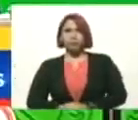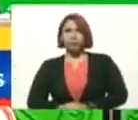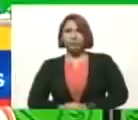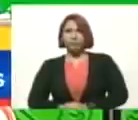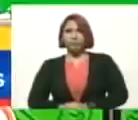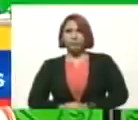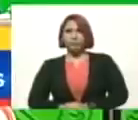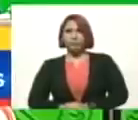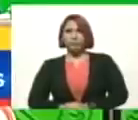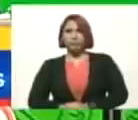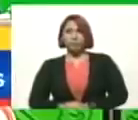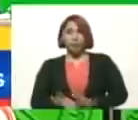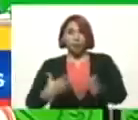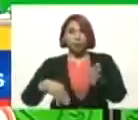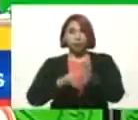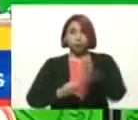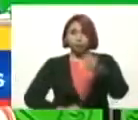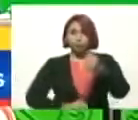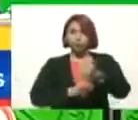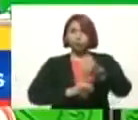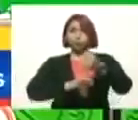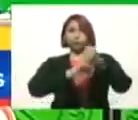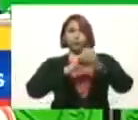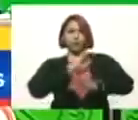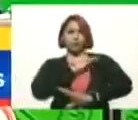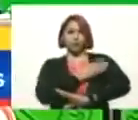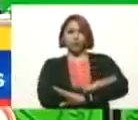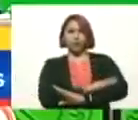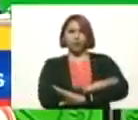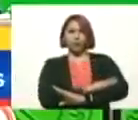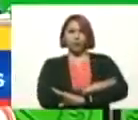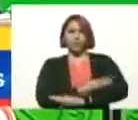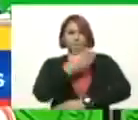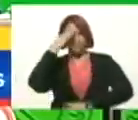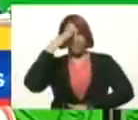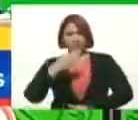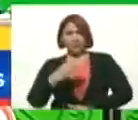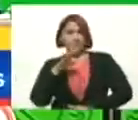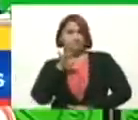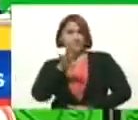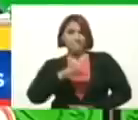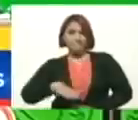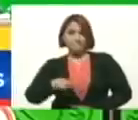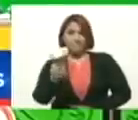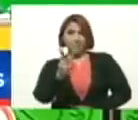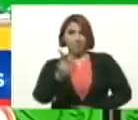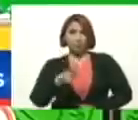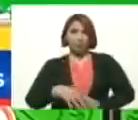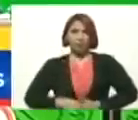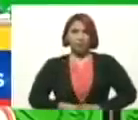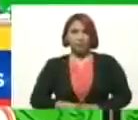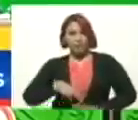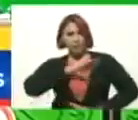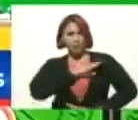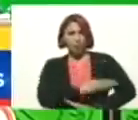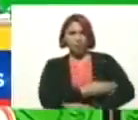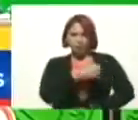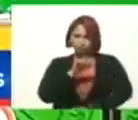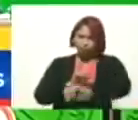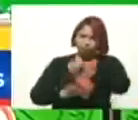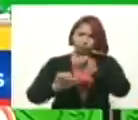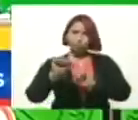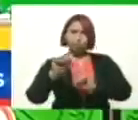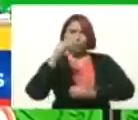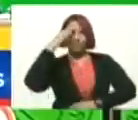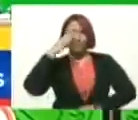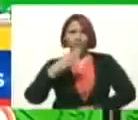Y el reimpulso permanente y fortalecimiento del poder militar del país, del poder de defensa militar,